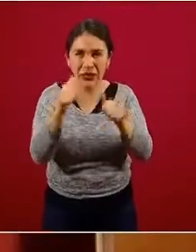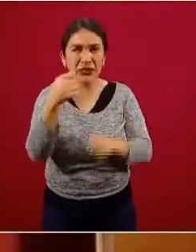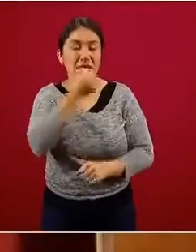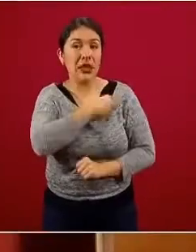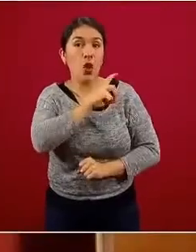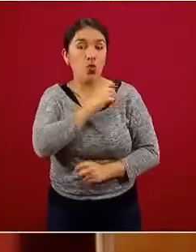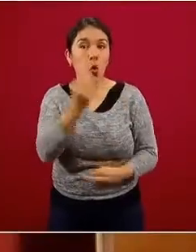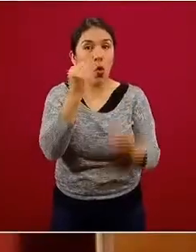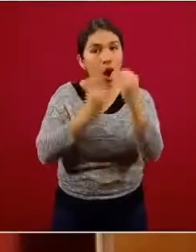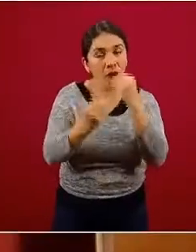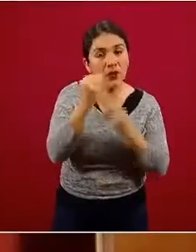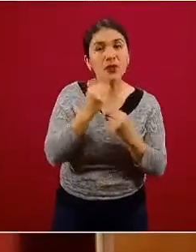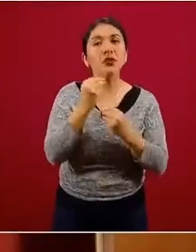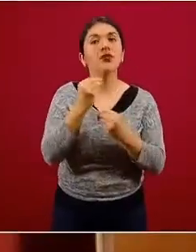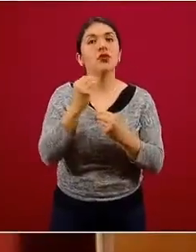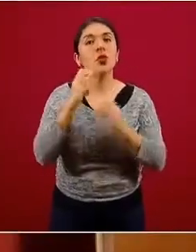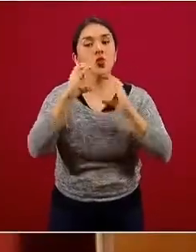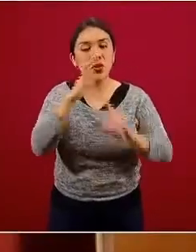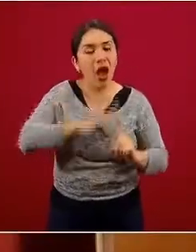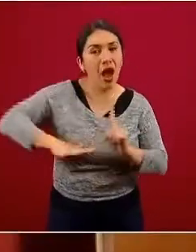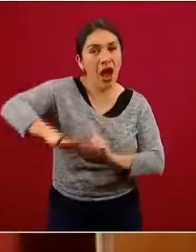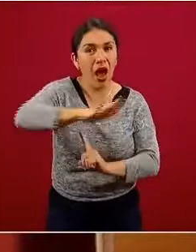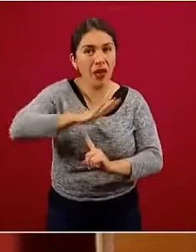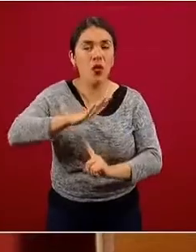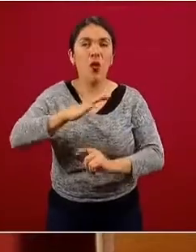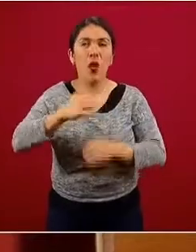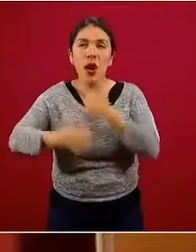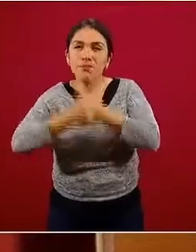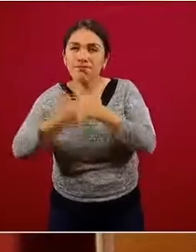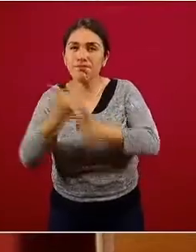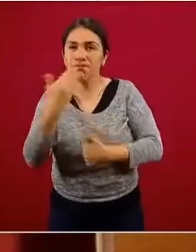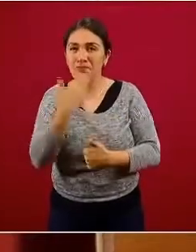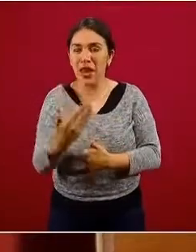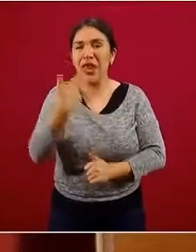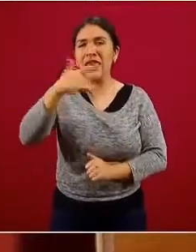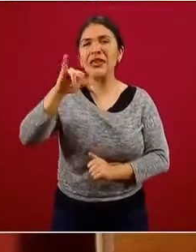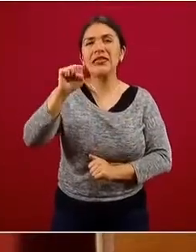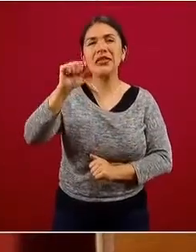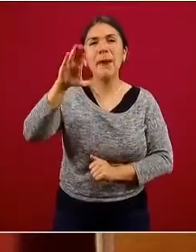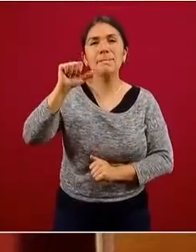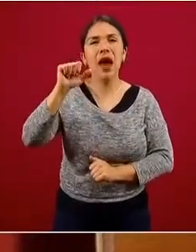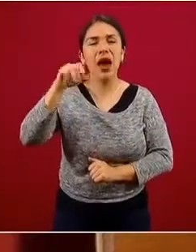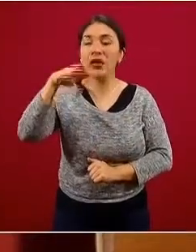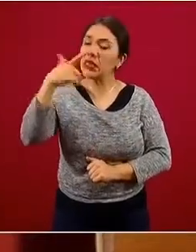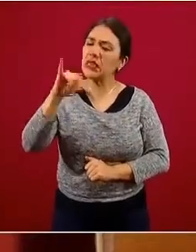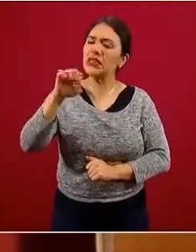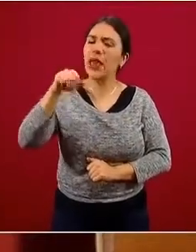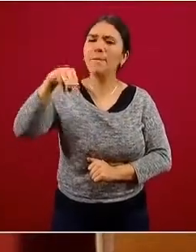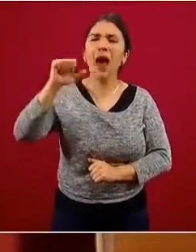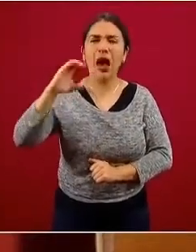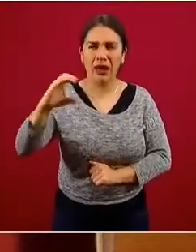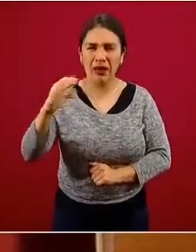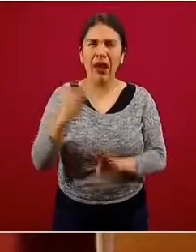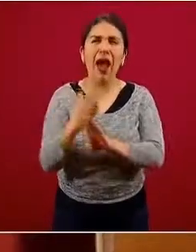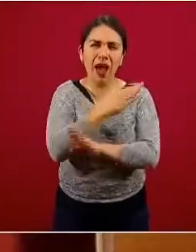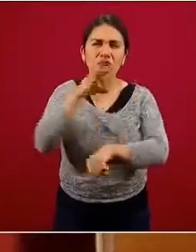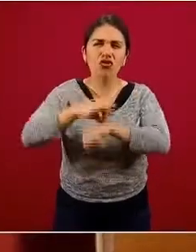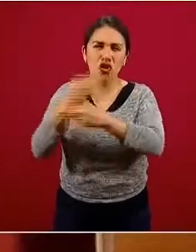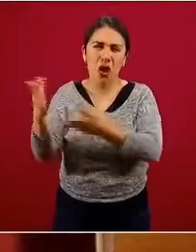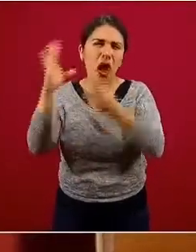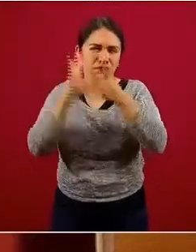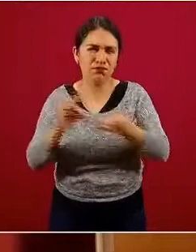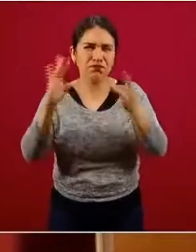de salud, alimentación, medio ambiente y competitividad del GISAMAC, del que ya ha hablado el